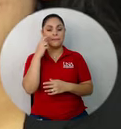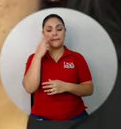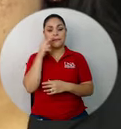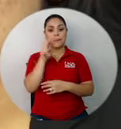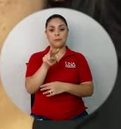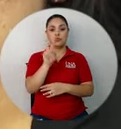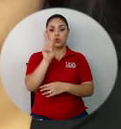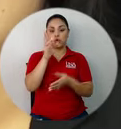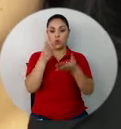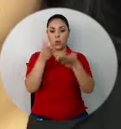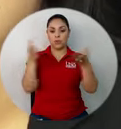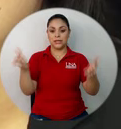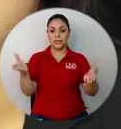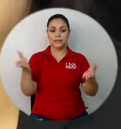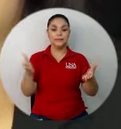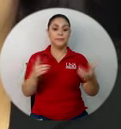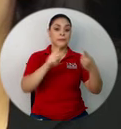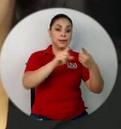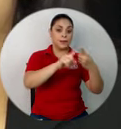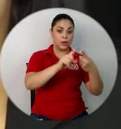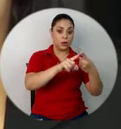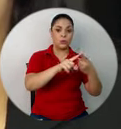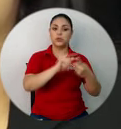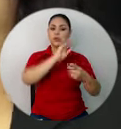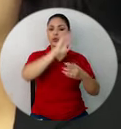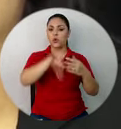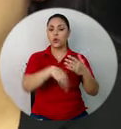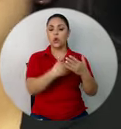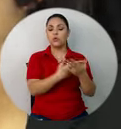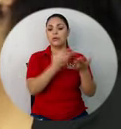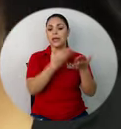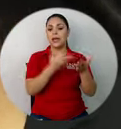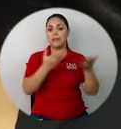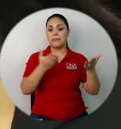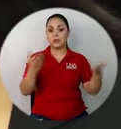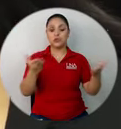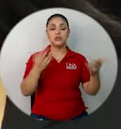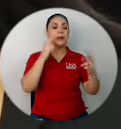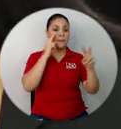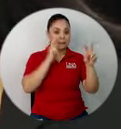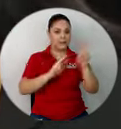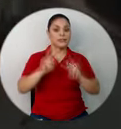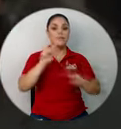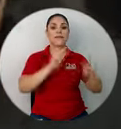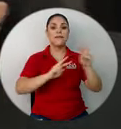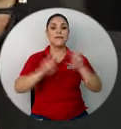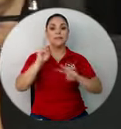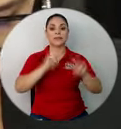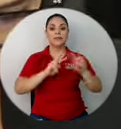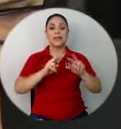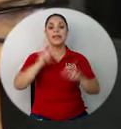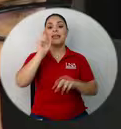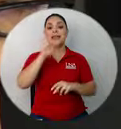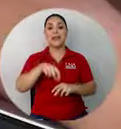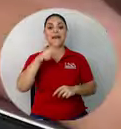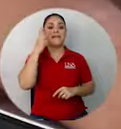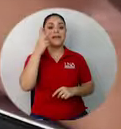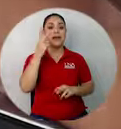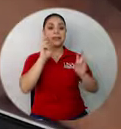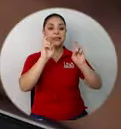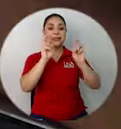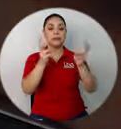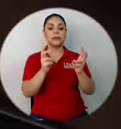diría que en dos dimensiones. Una que son todos aquellos elementos que son visibles, ¿verdad? Y tiene que ver con temas